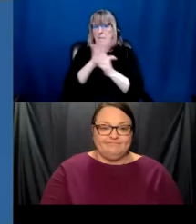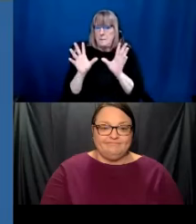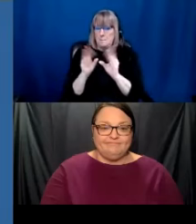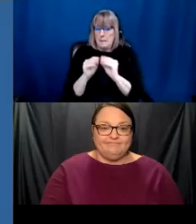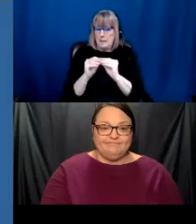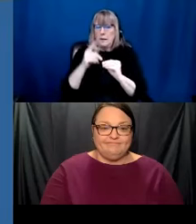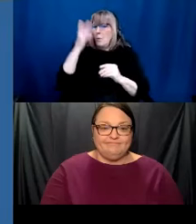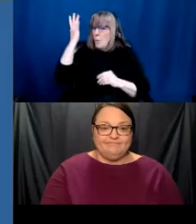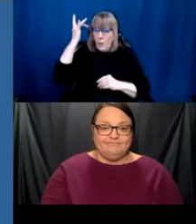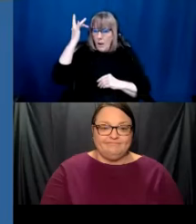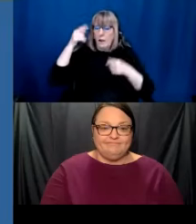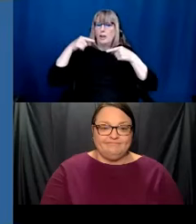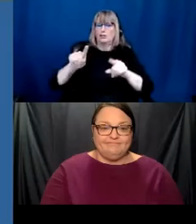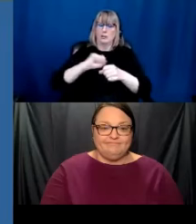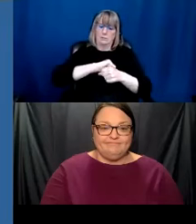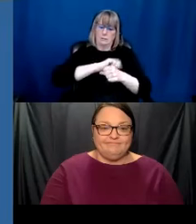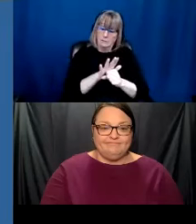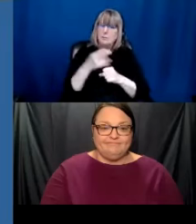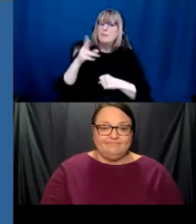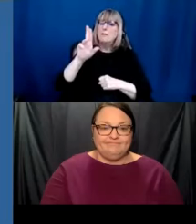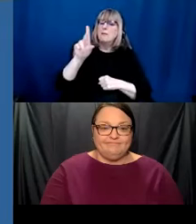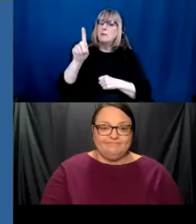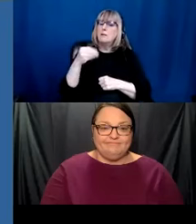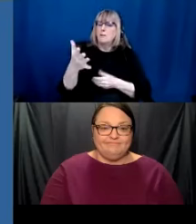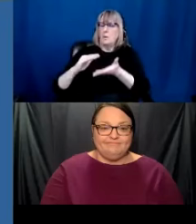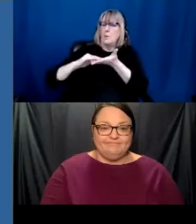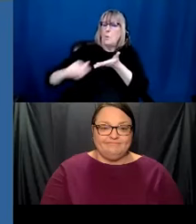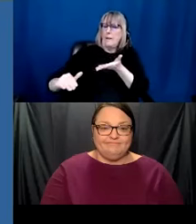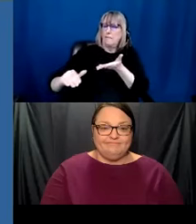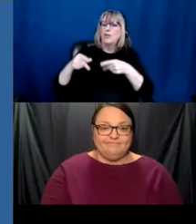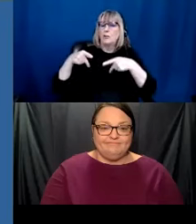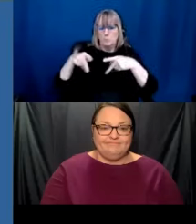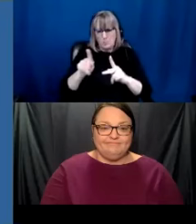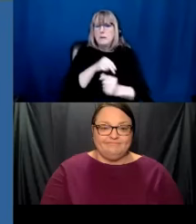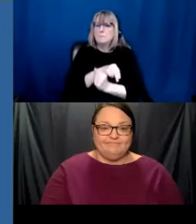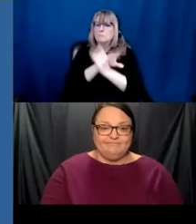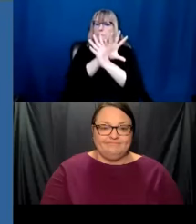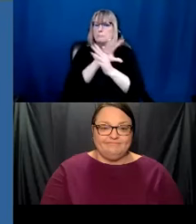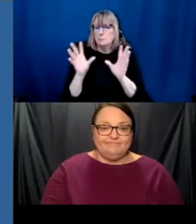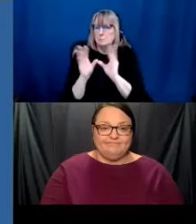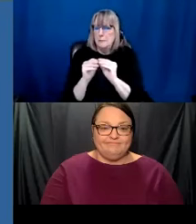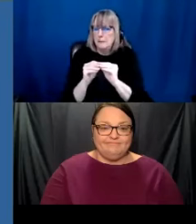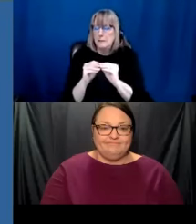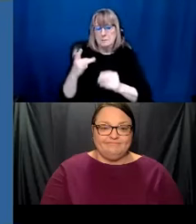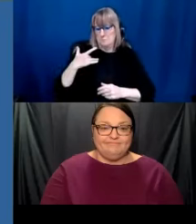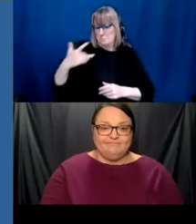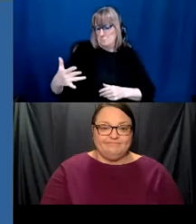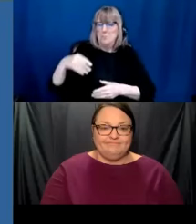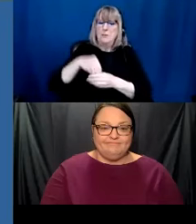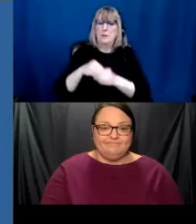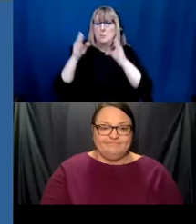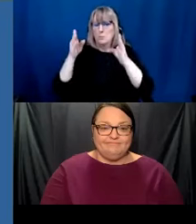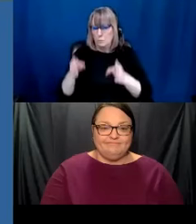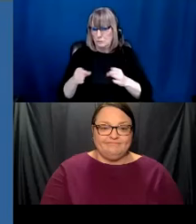que estamos agregando más flexibilidad a cuando tendremos reuniones públicas solo virtuales y que estamos agregando